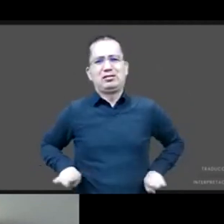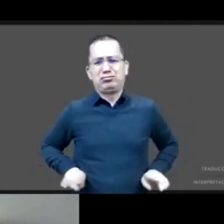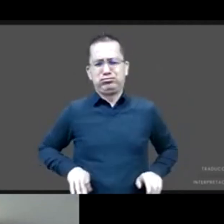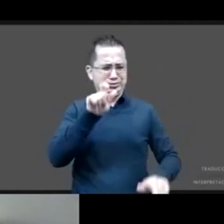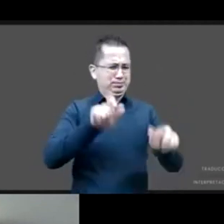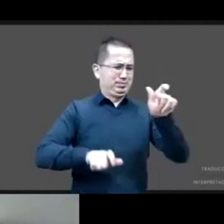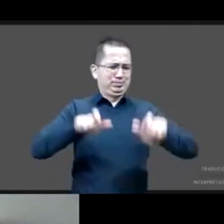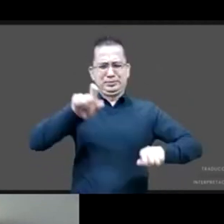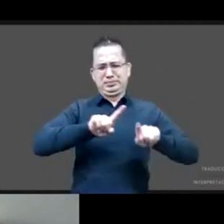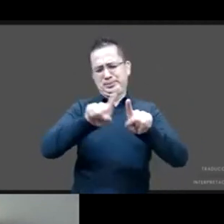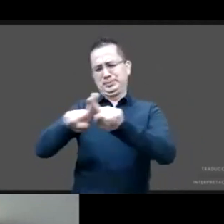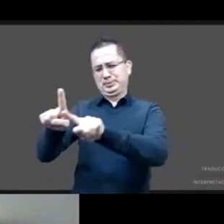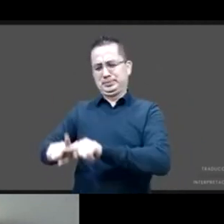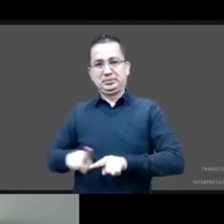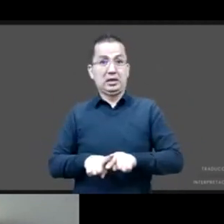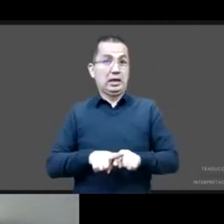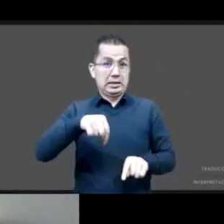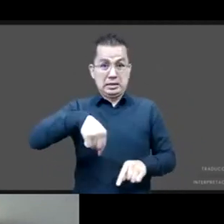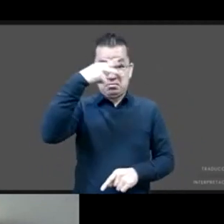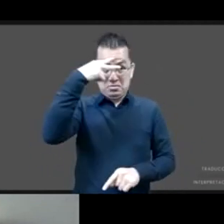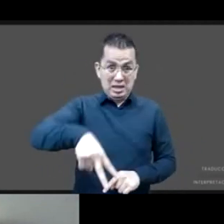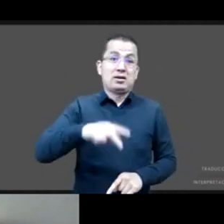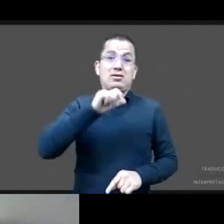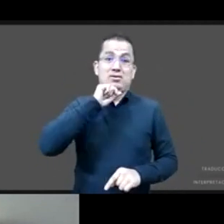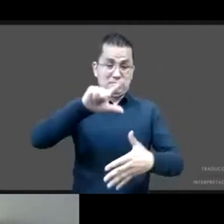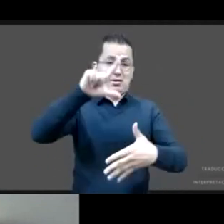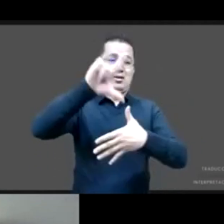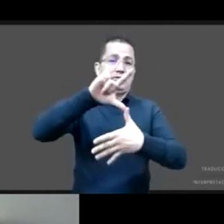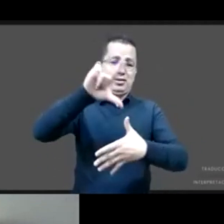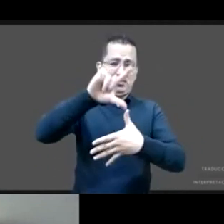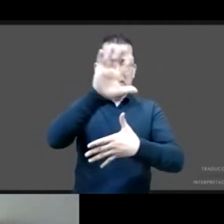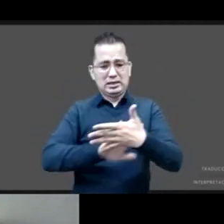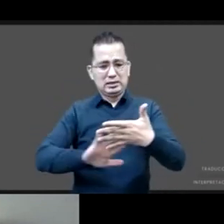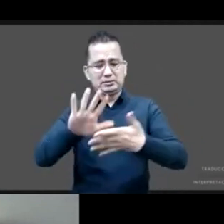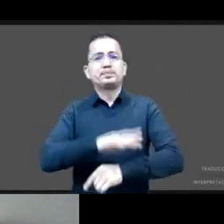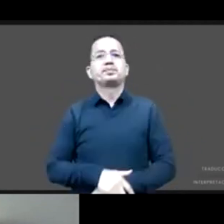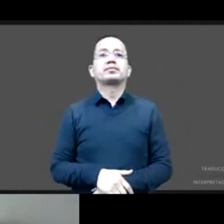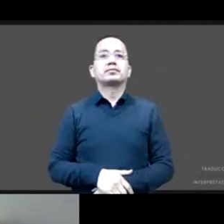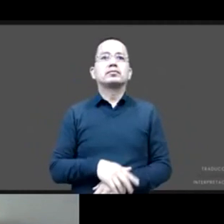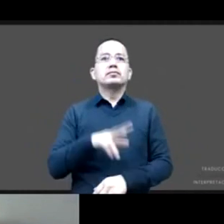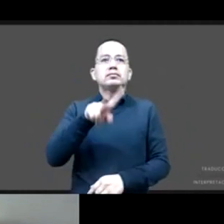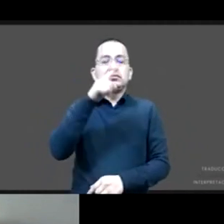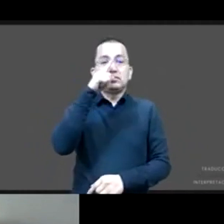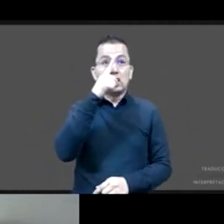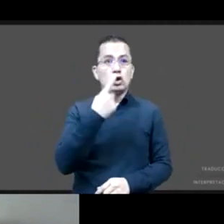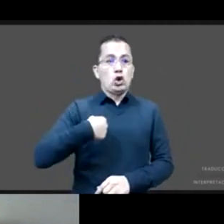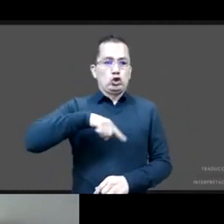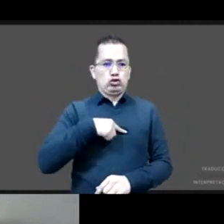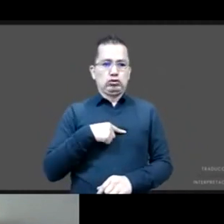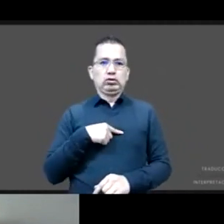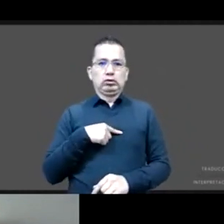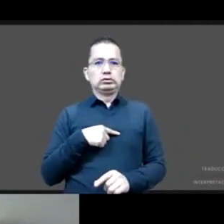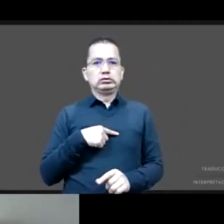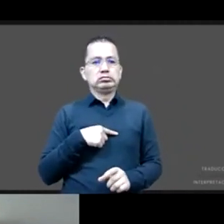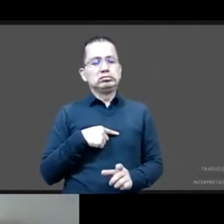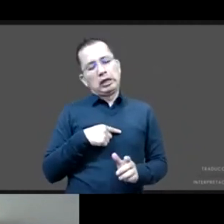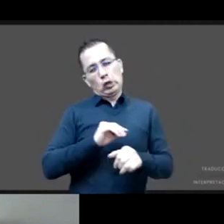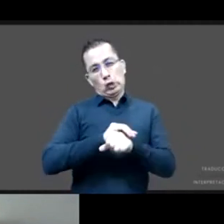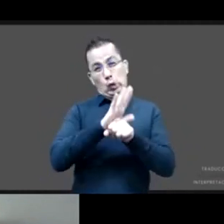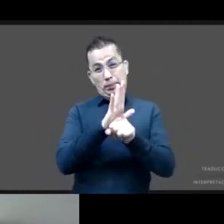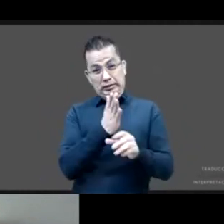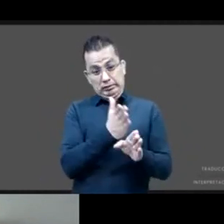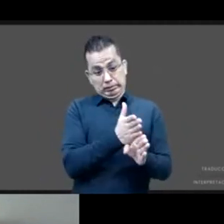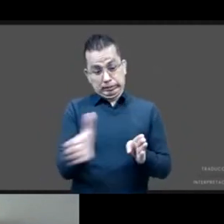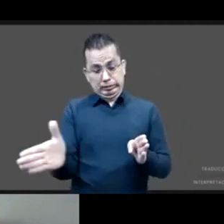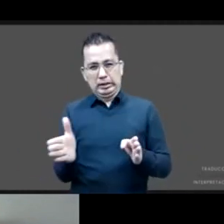confináramos o que al menos la mayoría lo hiciéramos porque otros muchos siguen en la calle antes de que nos confináramos en América